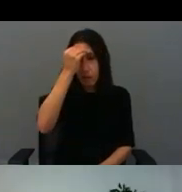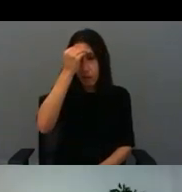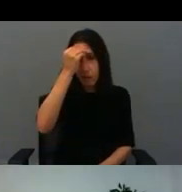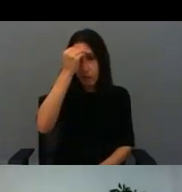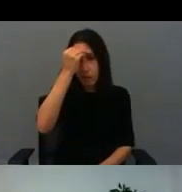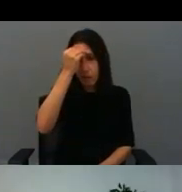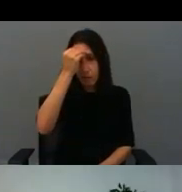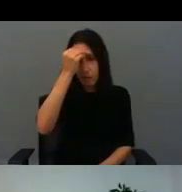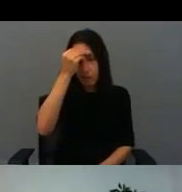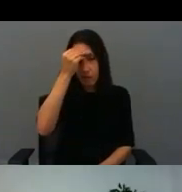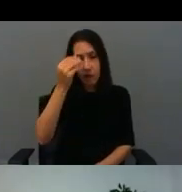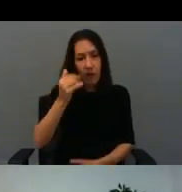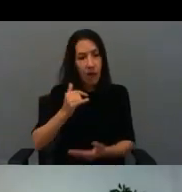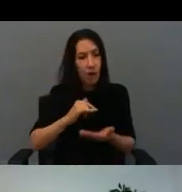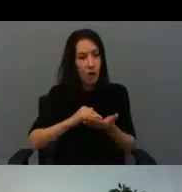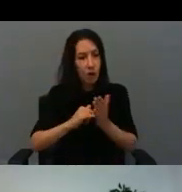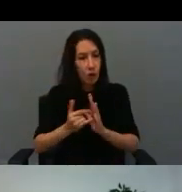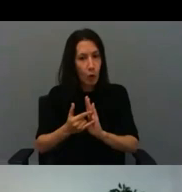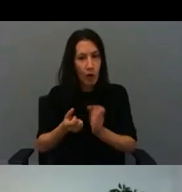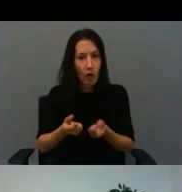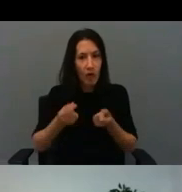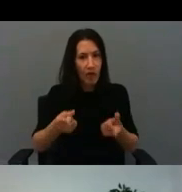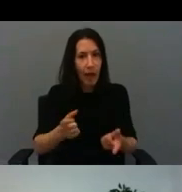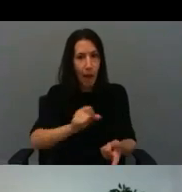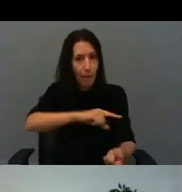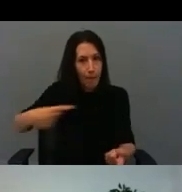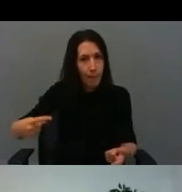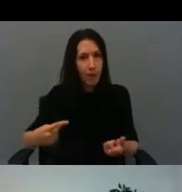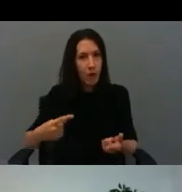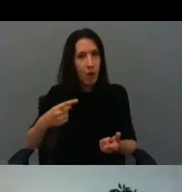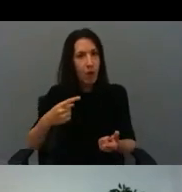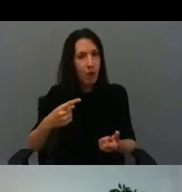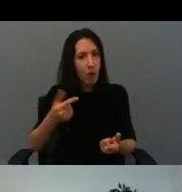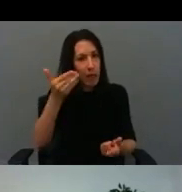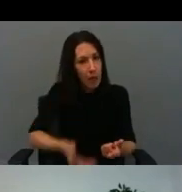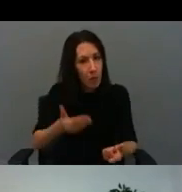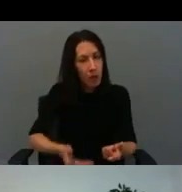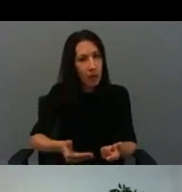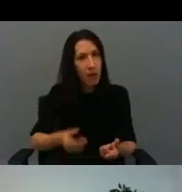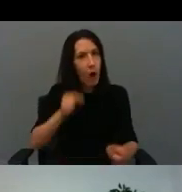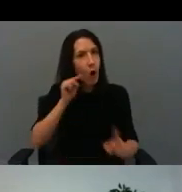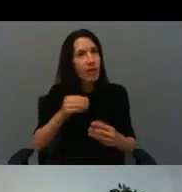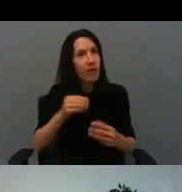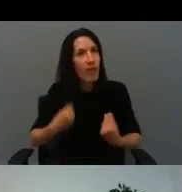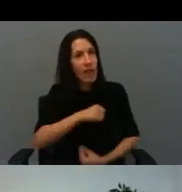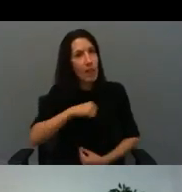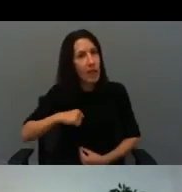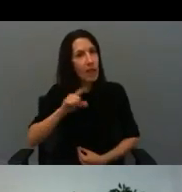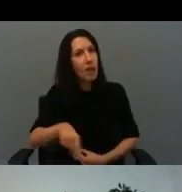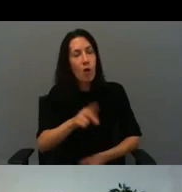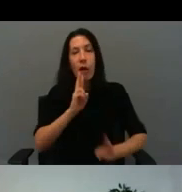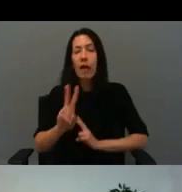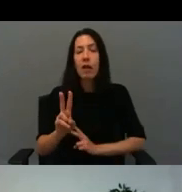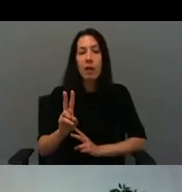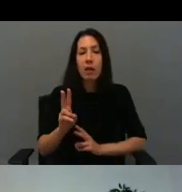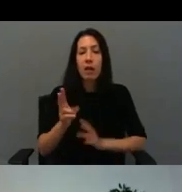que importa la solución habitacional para llevar a cabo una vida independiente? No siempre que